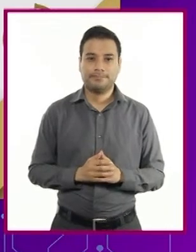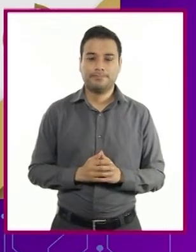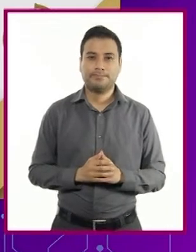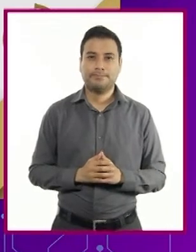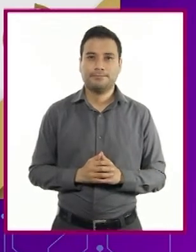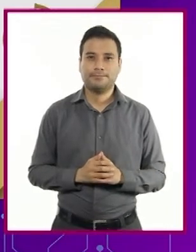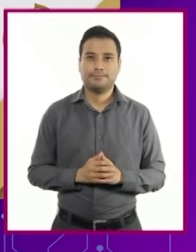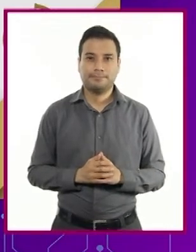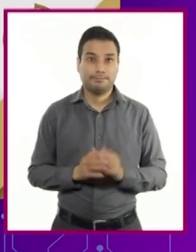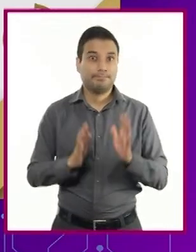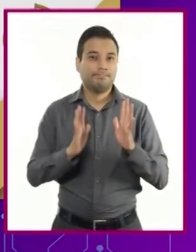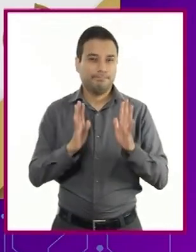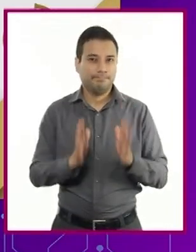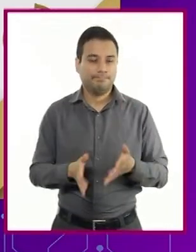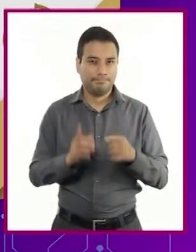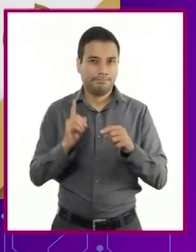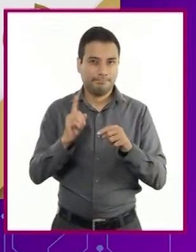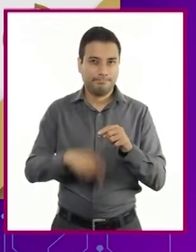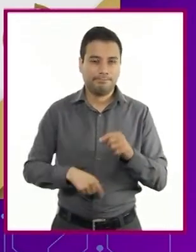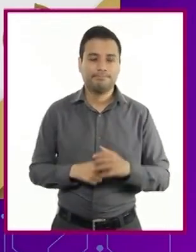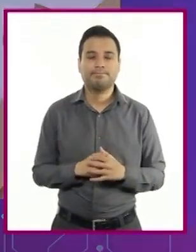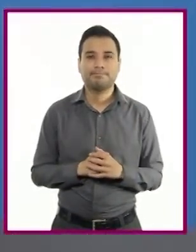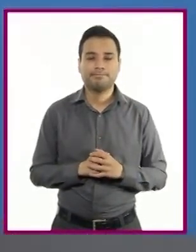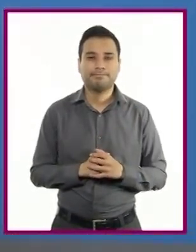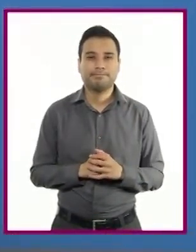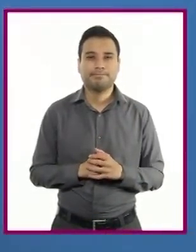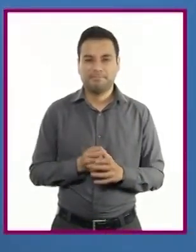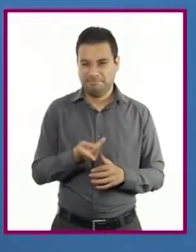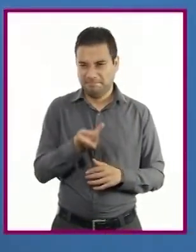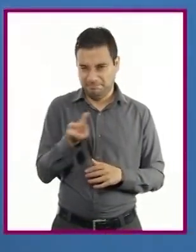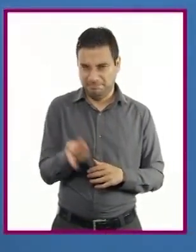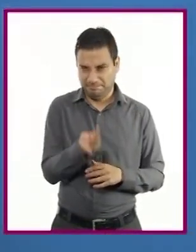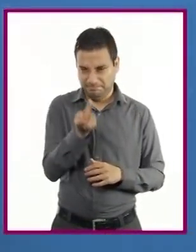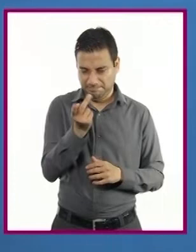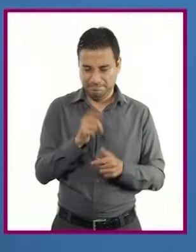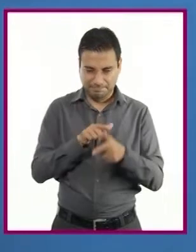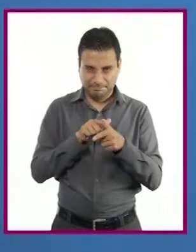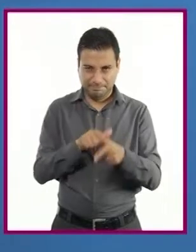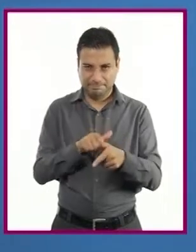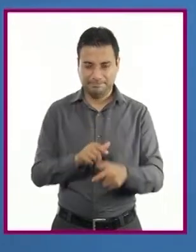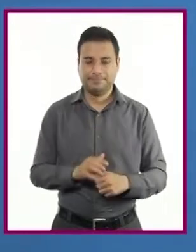ayudar a Turbo y Turbina. Continuemos ayudando a Turbo y